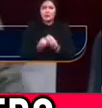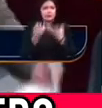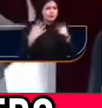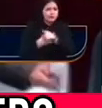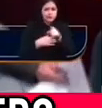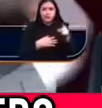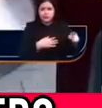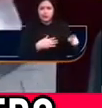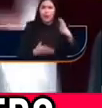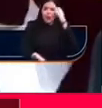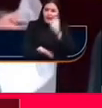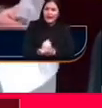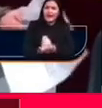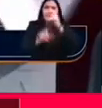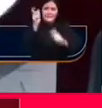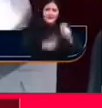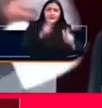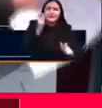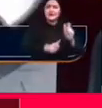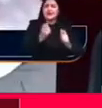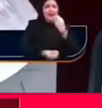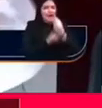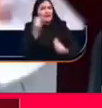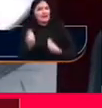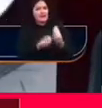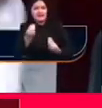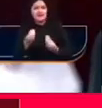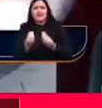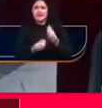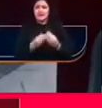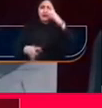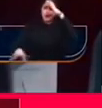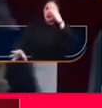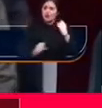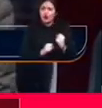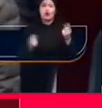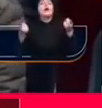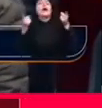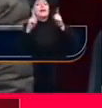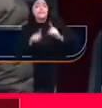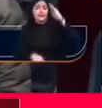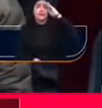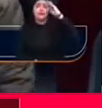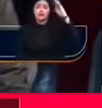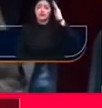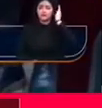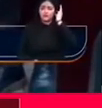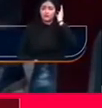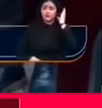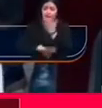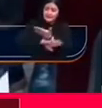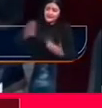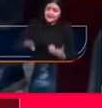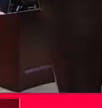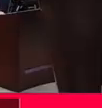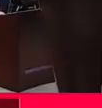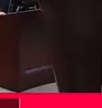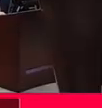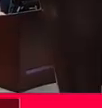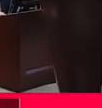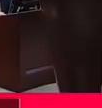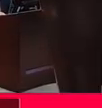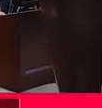partes, cuando obligan a los ciudadanos a hacer la sonada a los soldados y policías. Le exigimos a este gobierno que